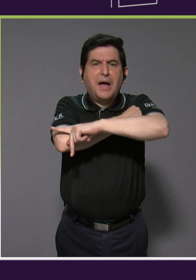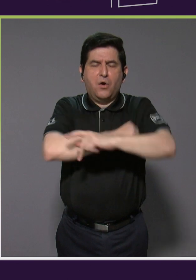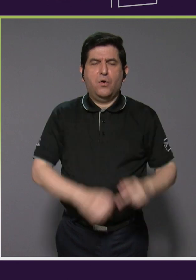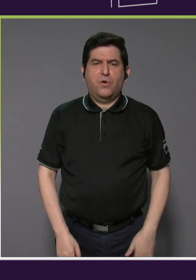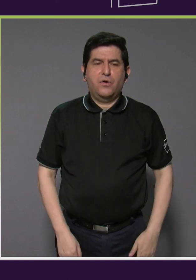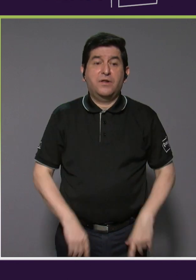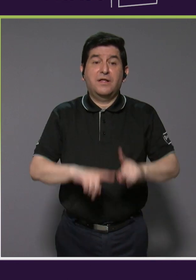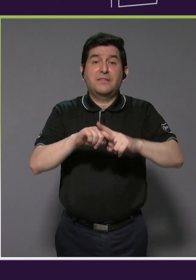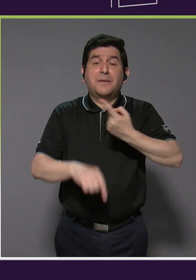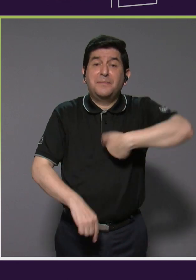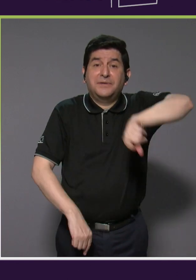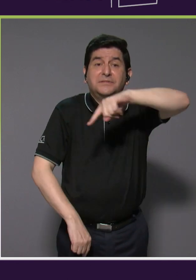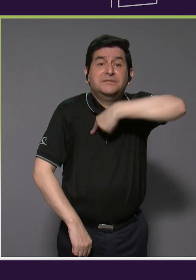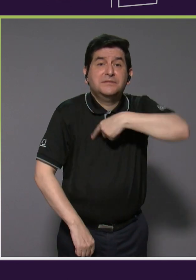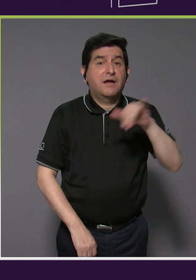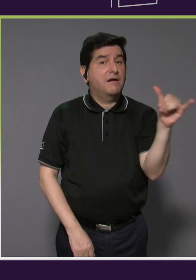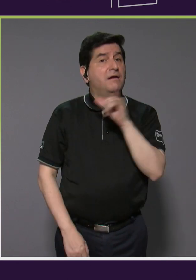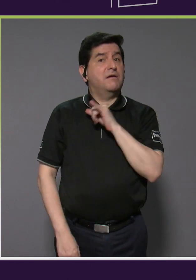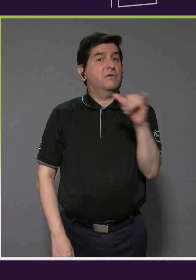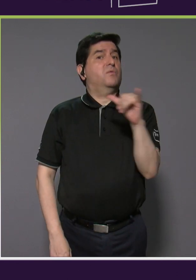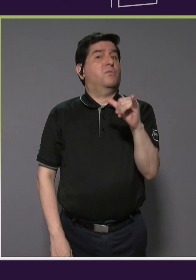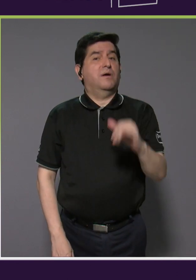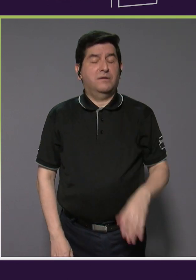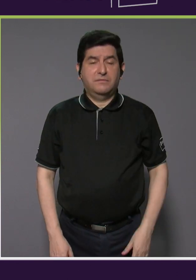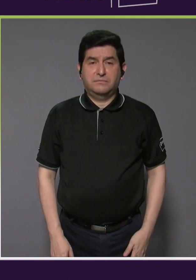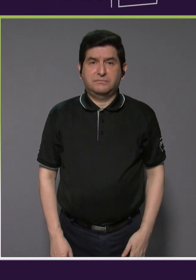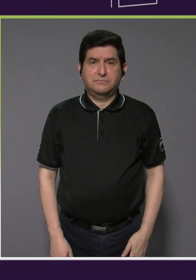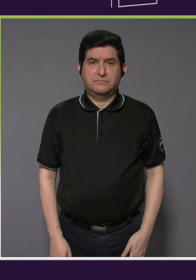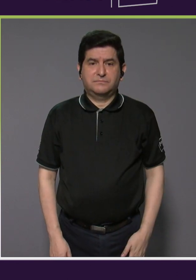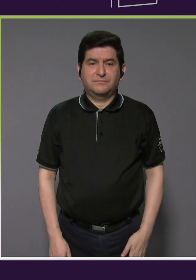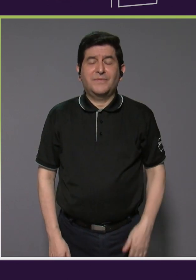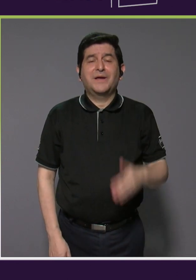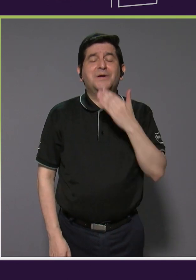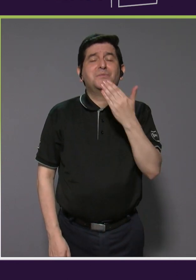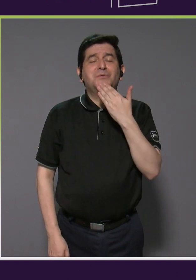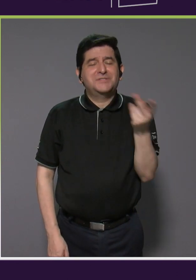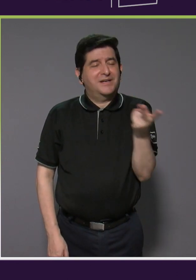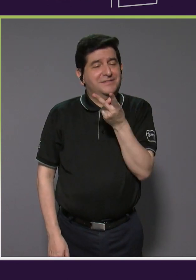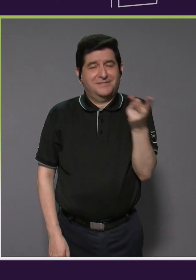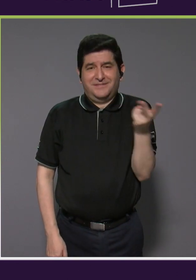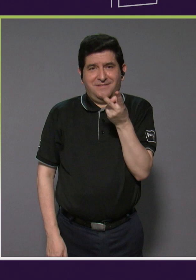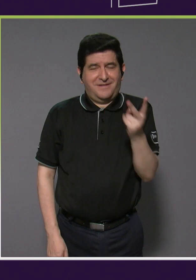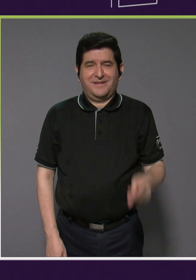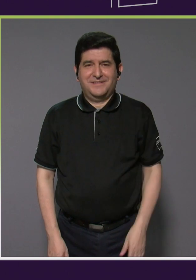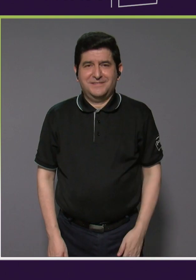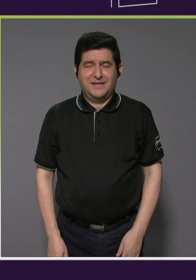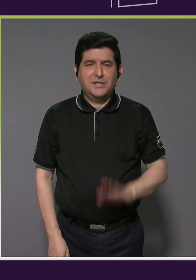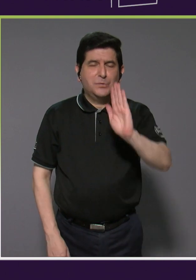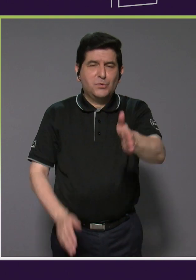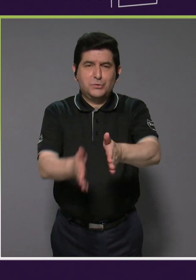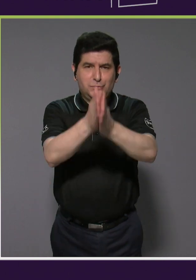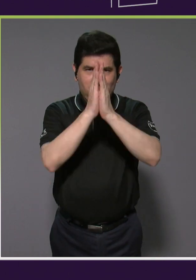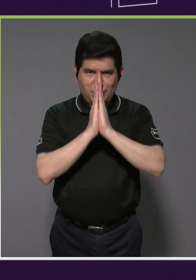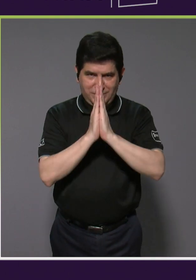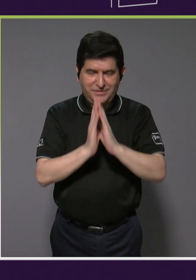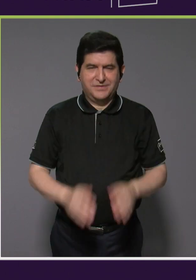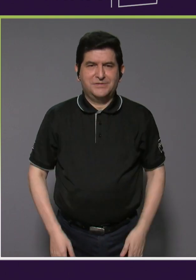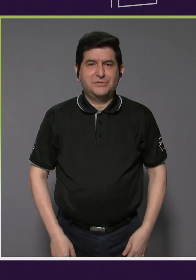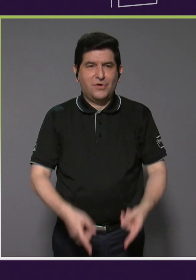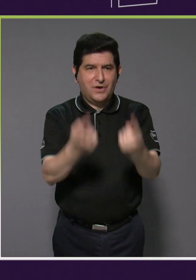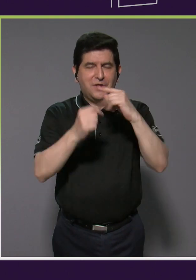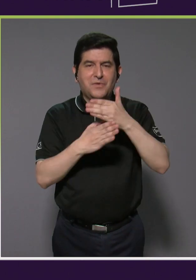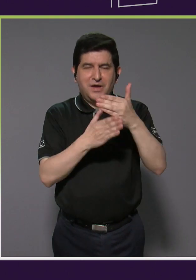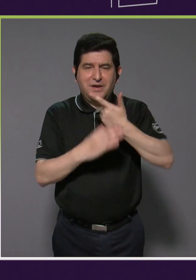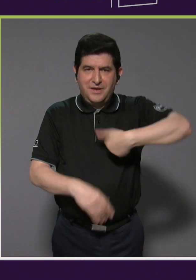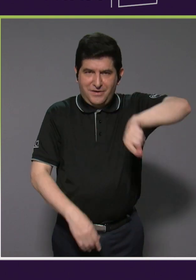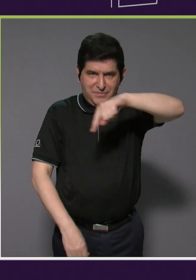y es. depende de nosotros también, ¿verdad? Muchas gracias a ambas por ese llamado, ¿verdad? Y por venir a compartir